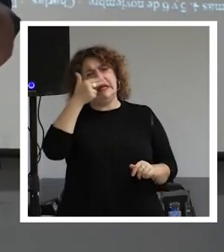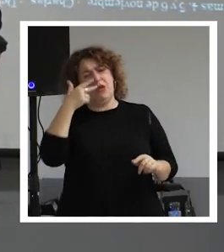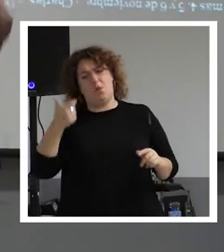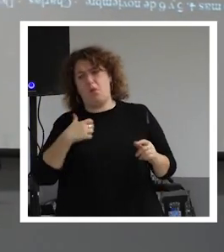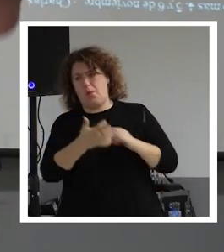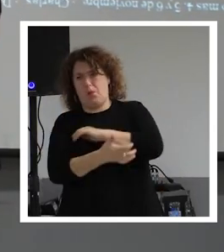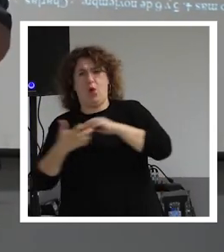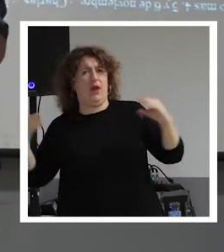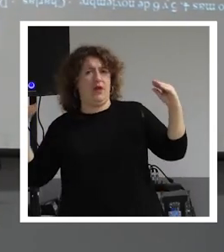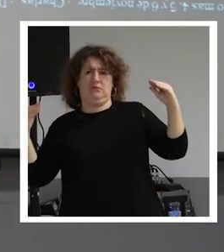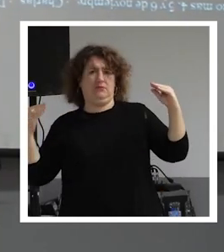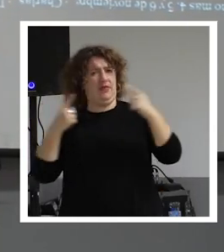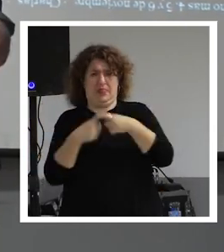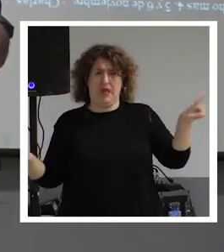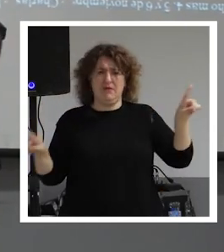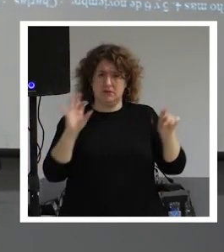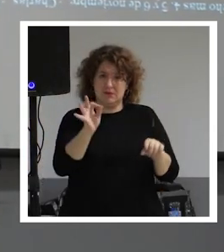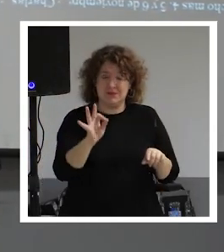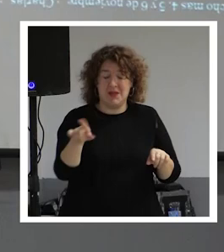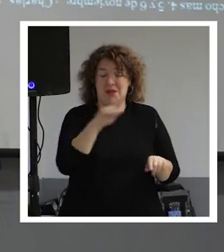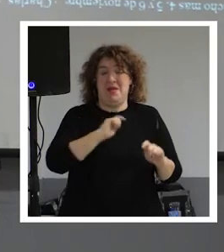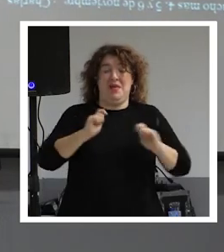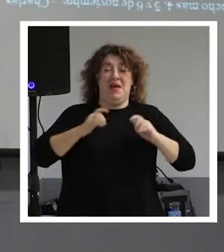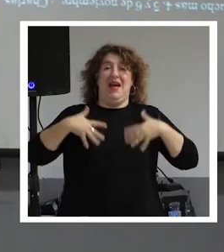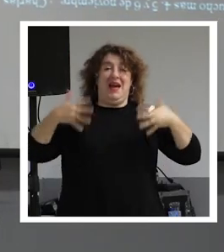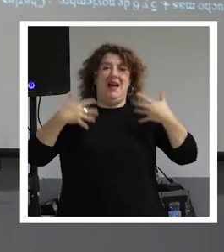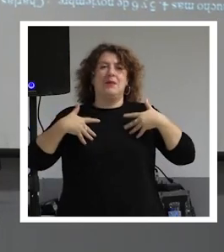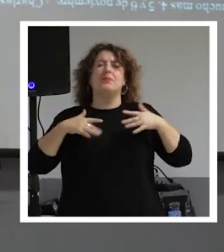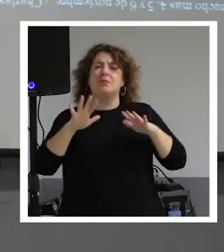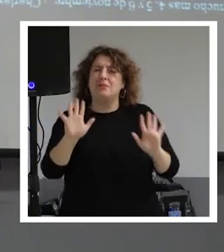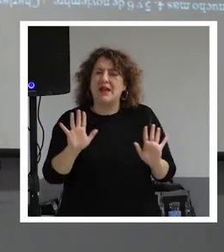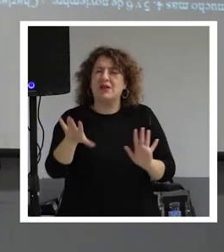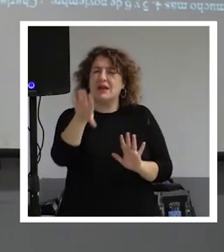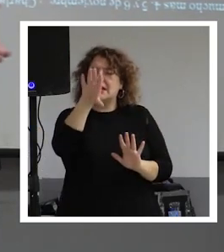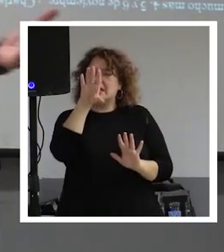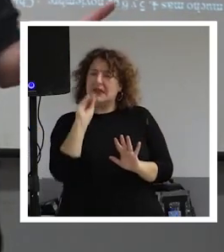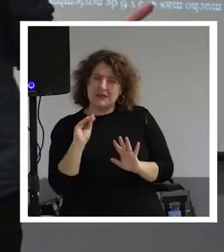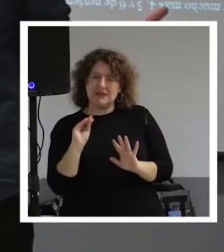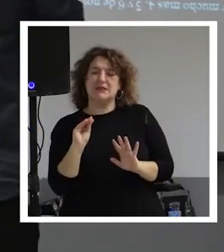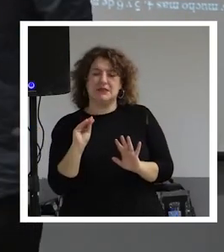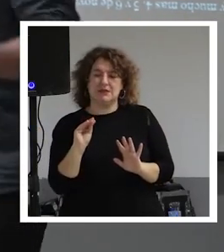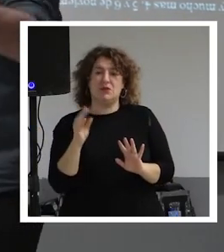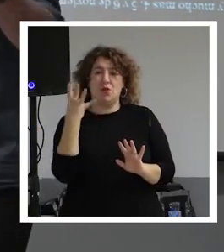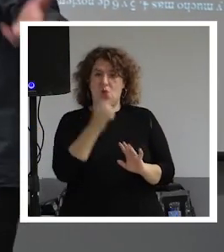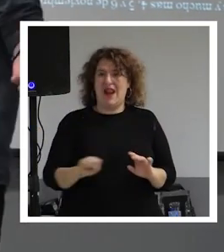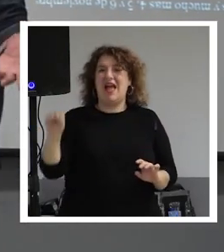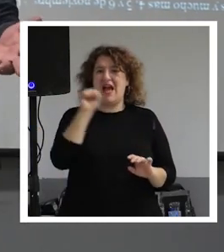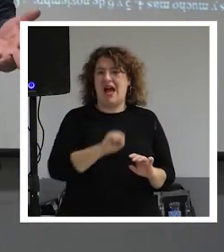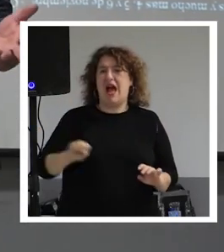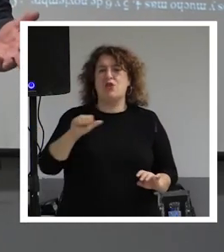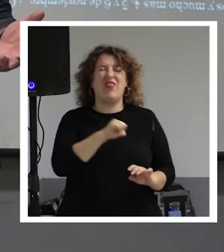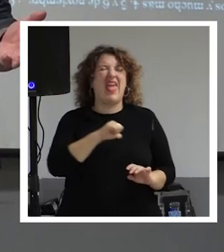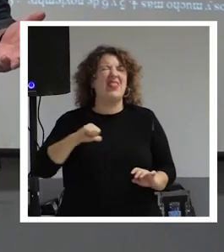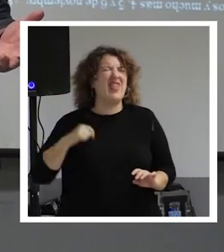y durante esos 30 años la totalidad de sus campaña fue financiada por un banco Epa parece que los intereses de los ricos son contradictorios